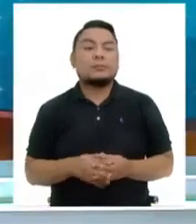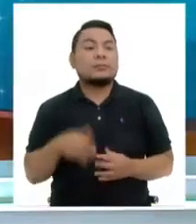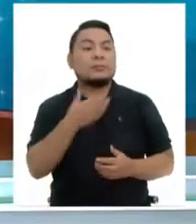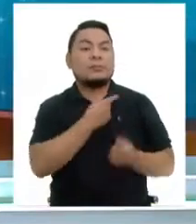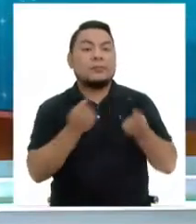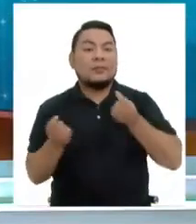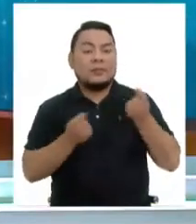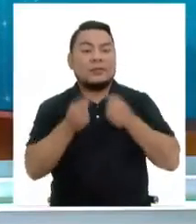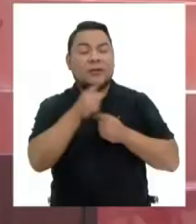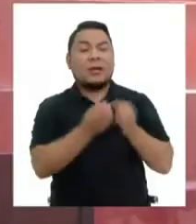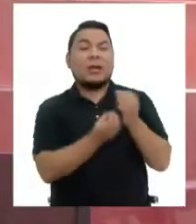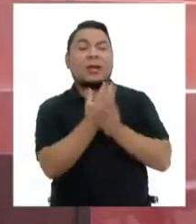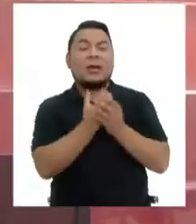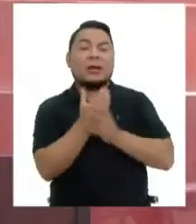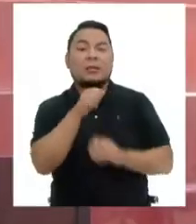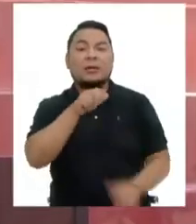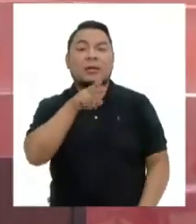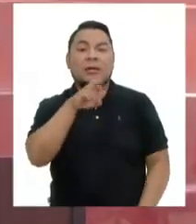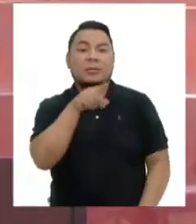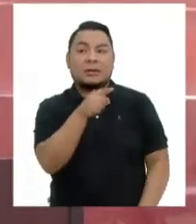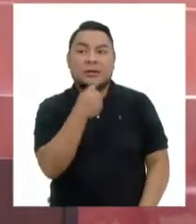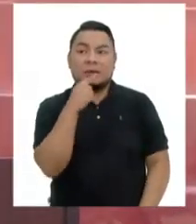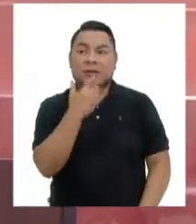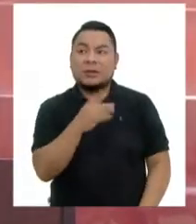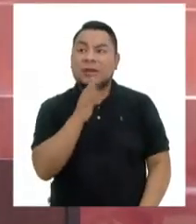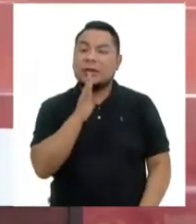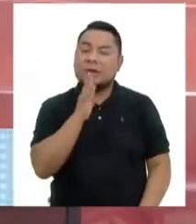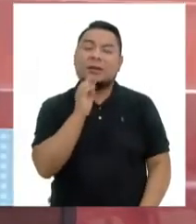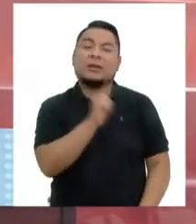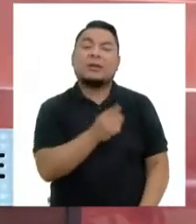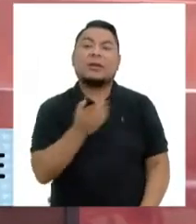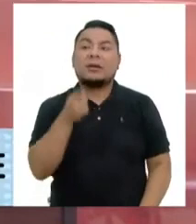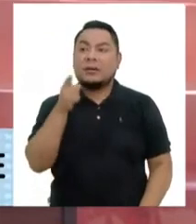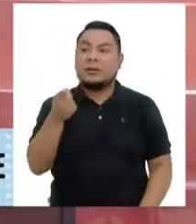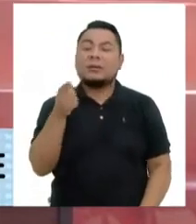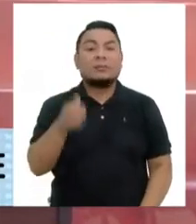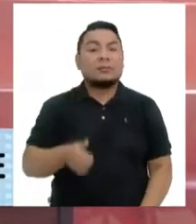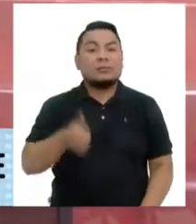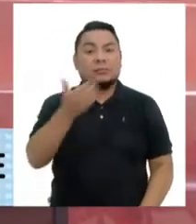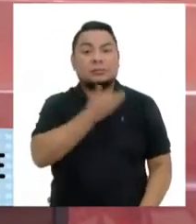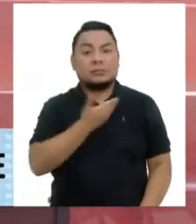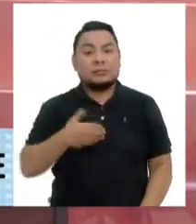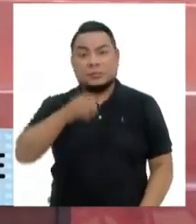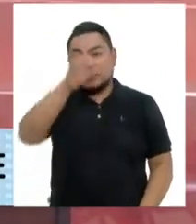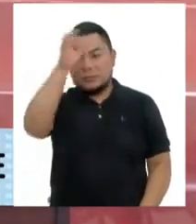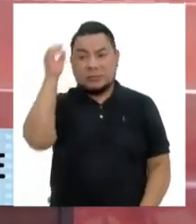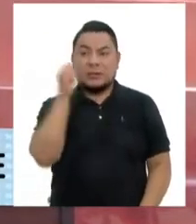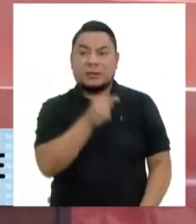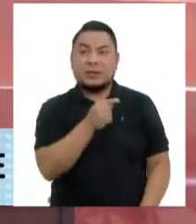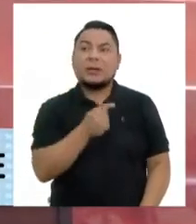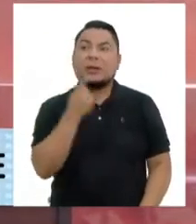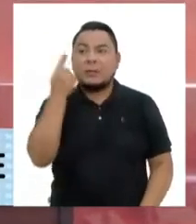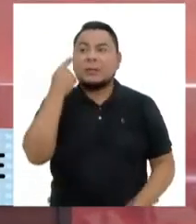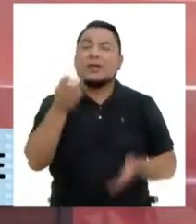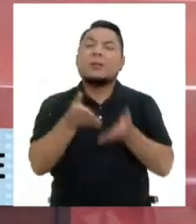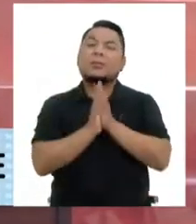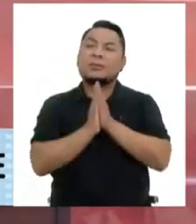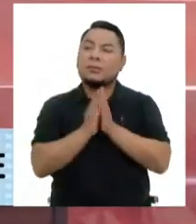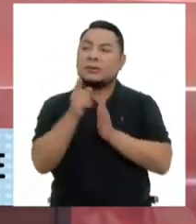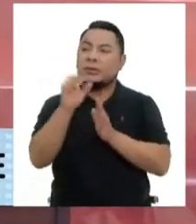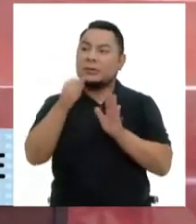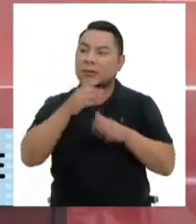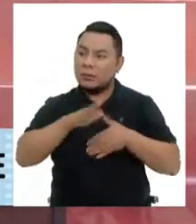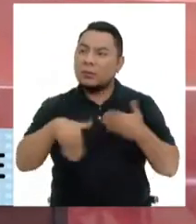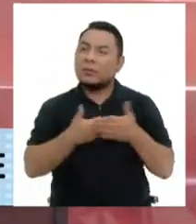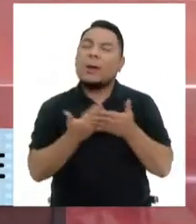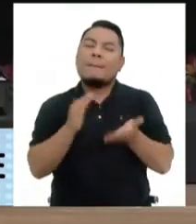El gobernador regional de Arequipa, Elmer Cáceres Yica, se ha dirigido al presidente de la República, Pedro Castillo, para pedirle que sea